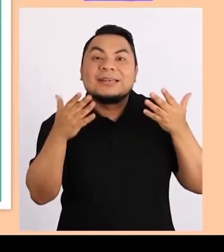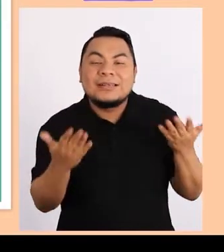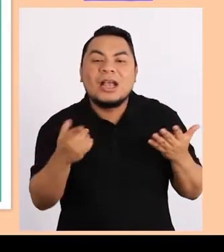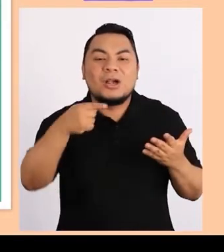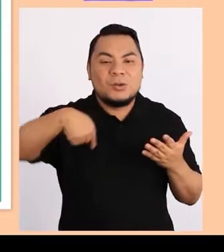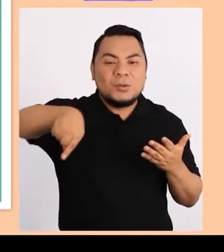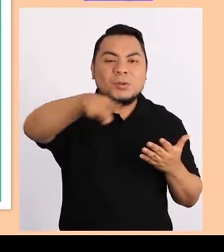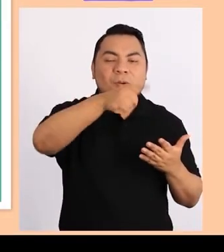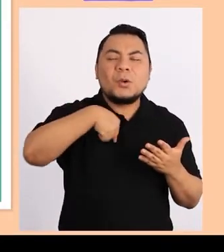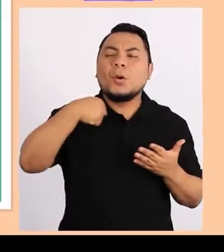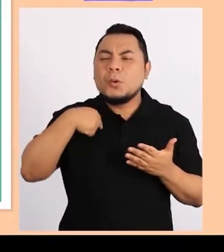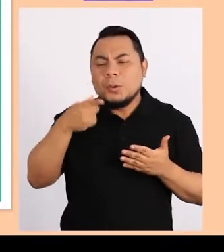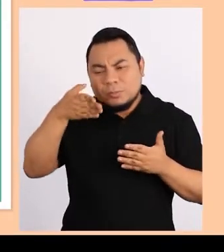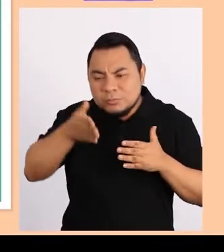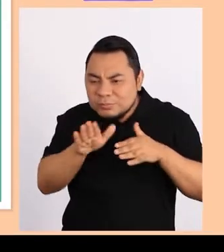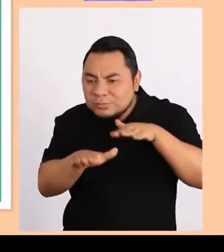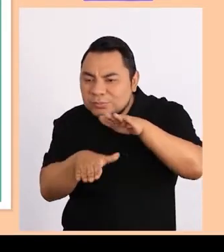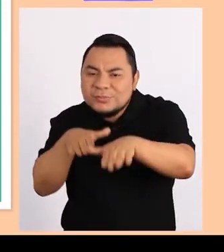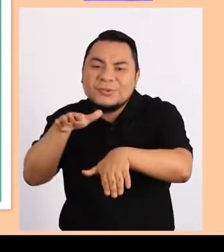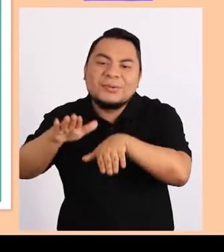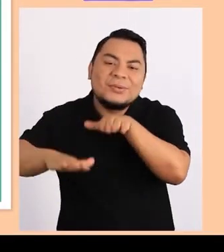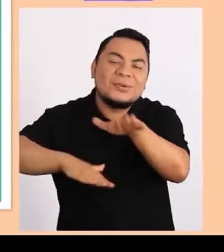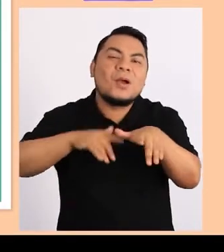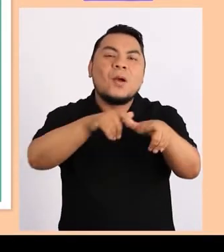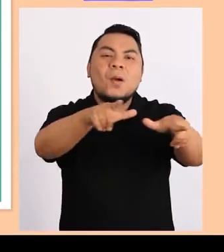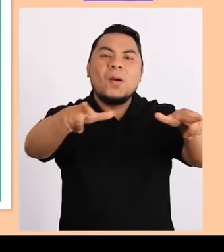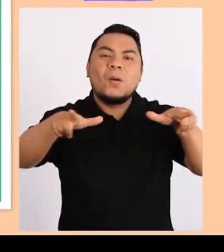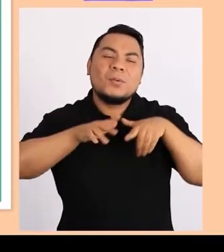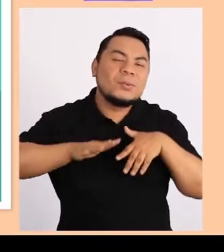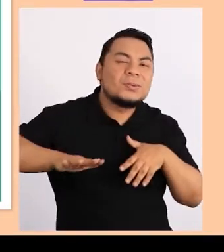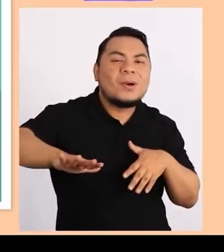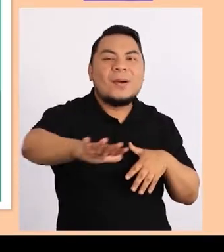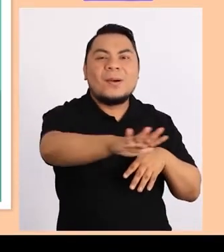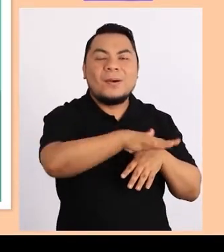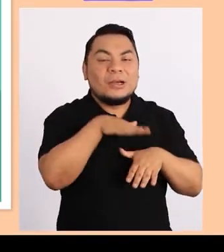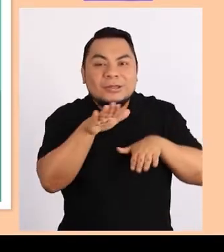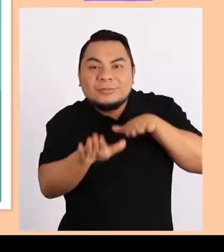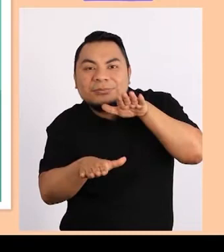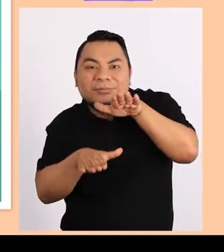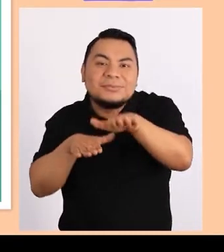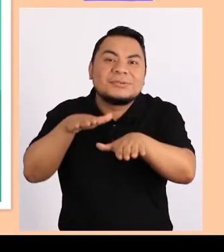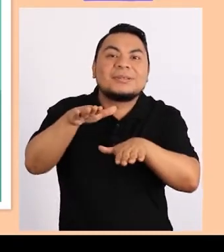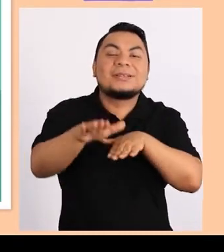gateo, gateo por todo lugar.